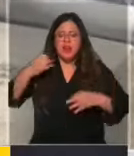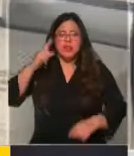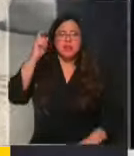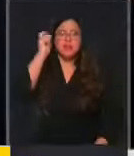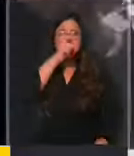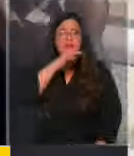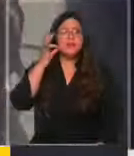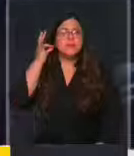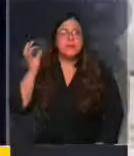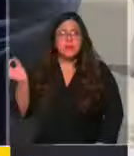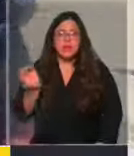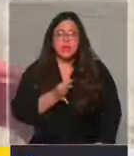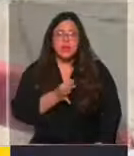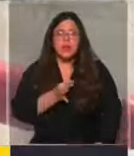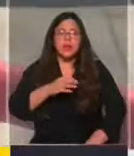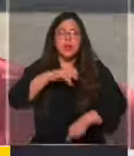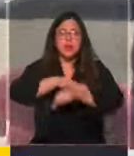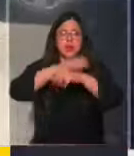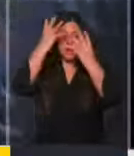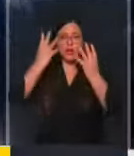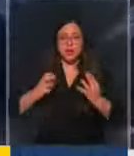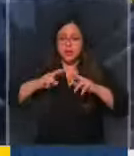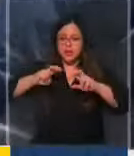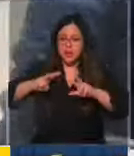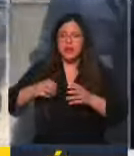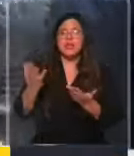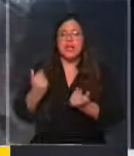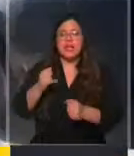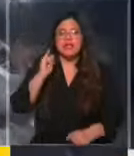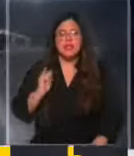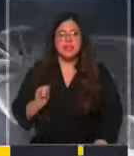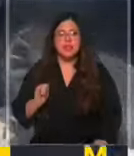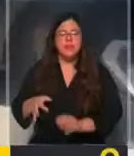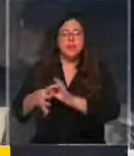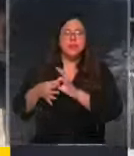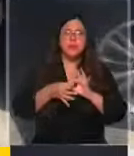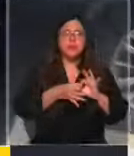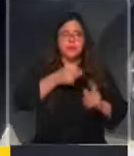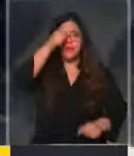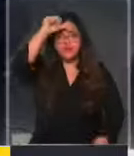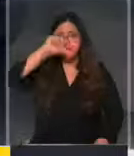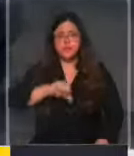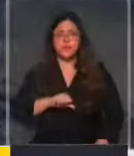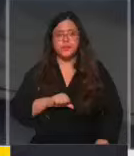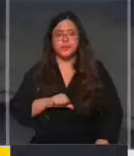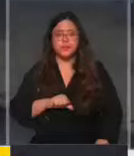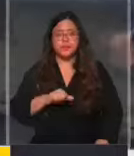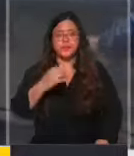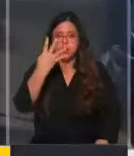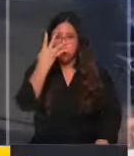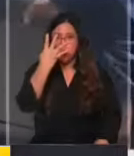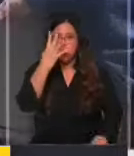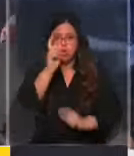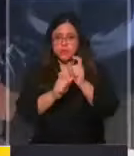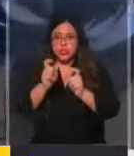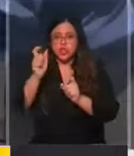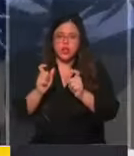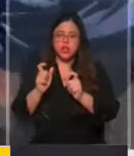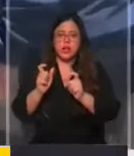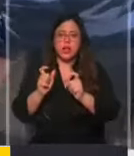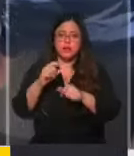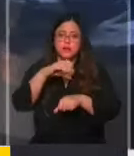Ella ha señalado de que la prisión preventiva era absolutamente necesaria debido a que las penas que arriesgan estos cuatro nuevos imputados por